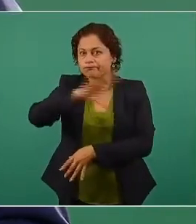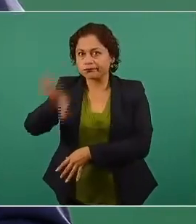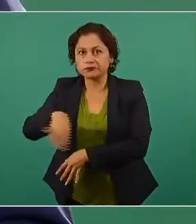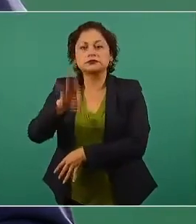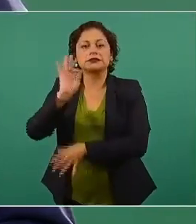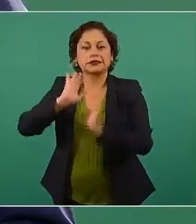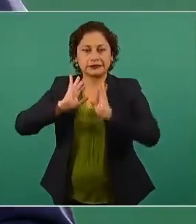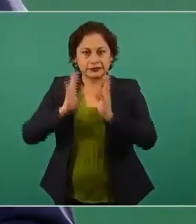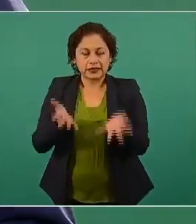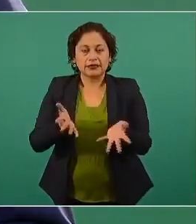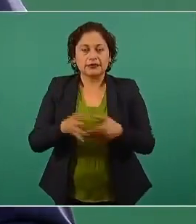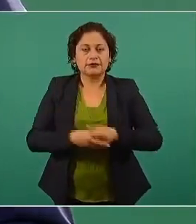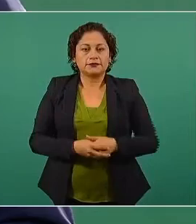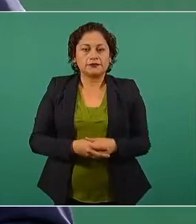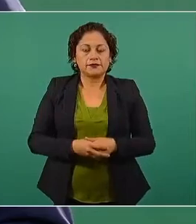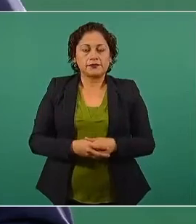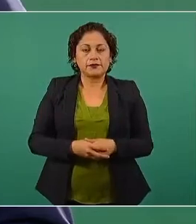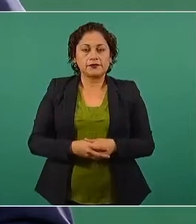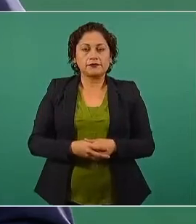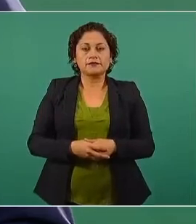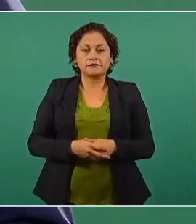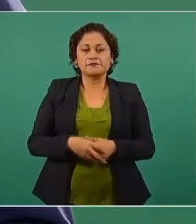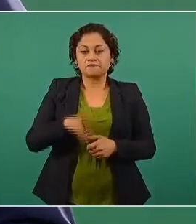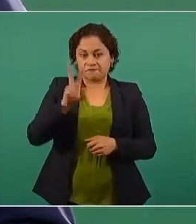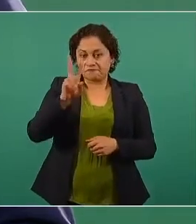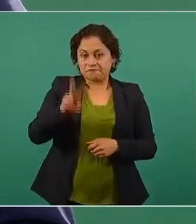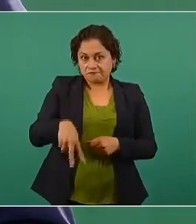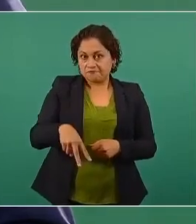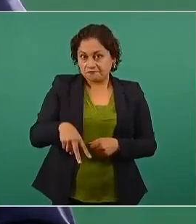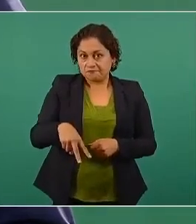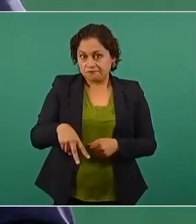incluso nos detuvieron